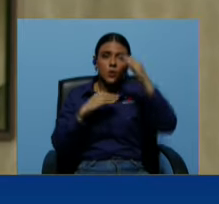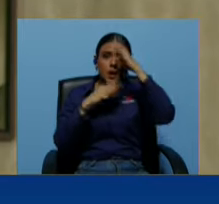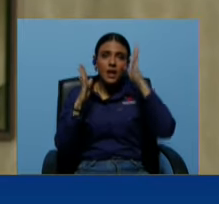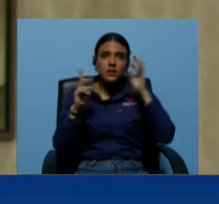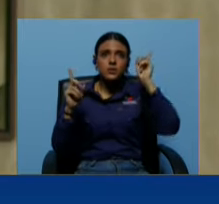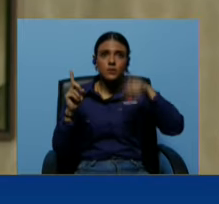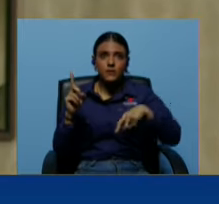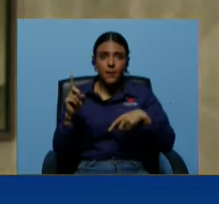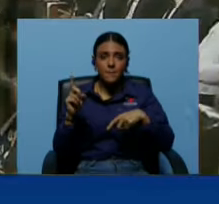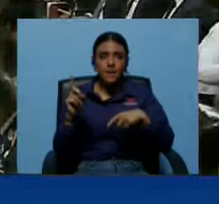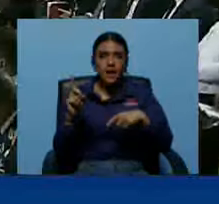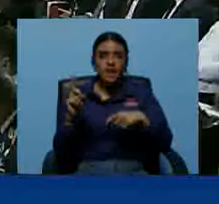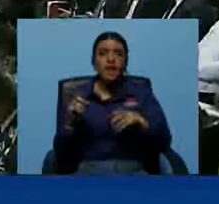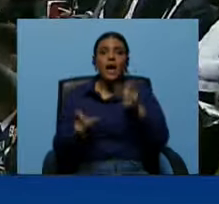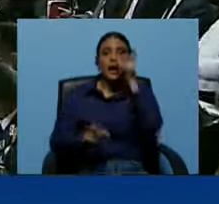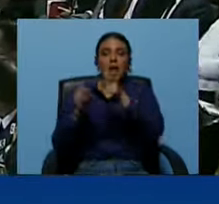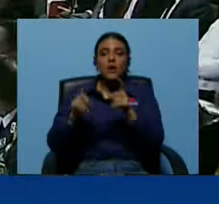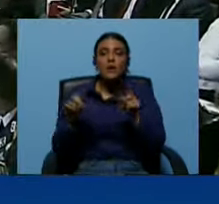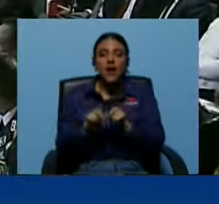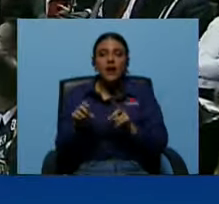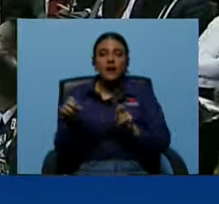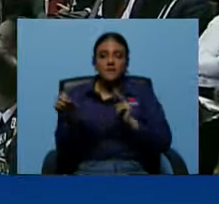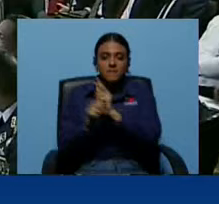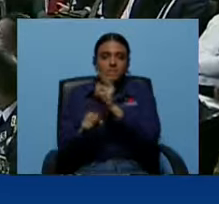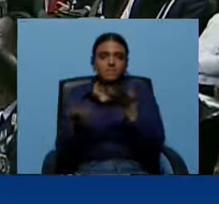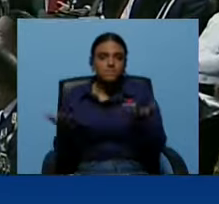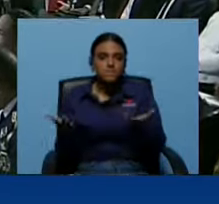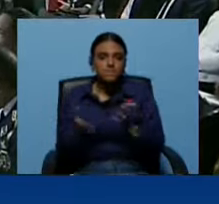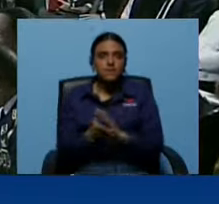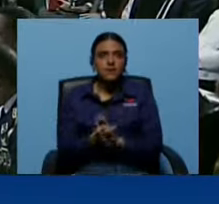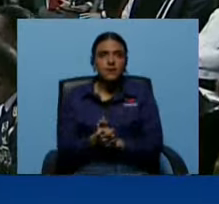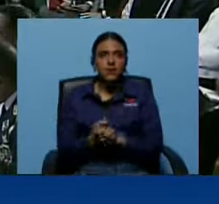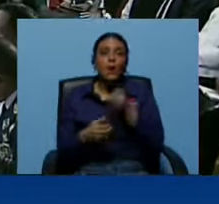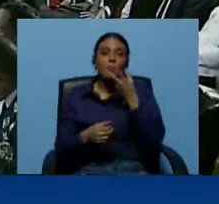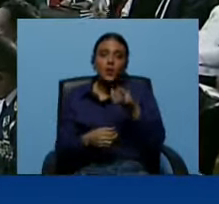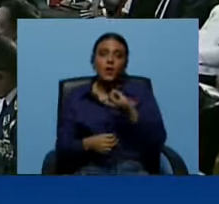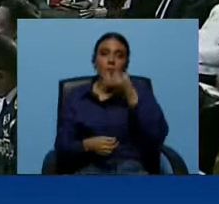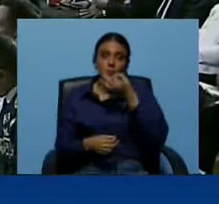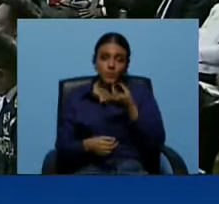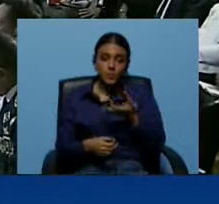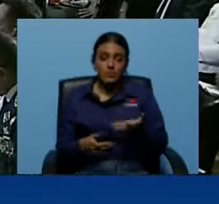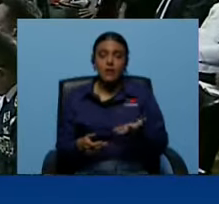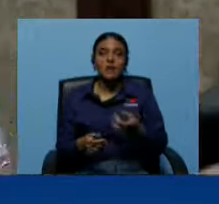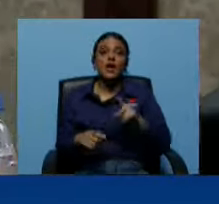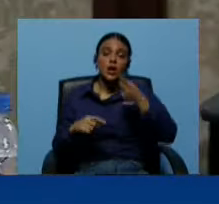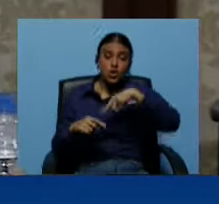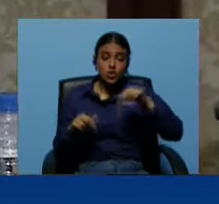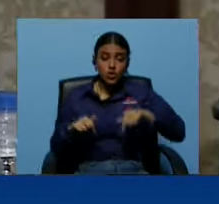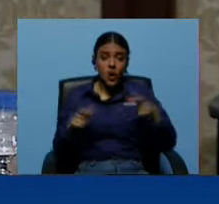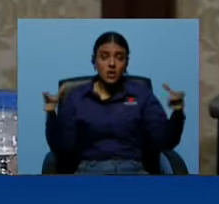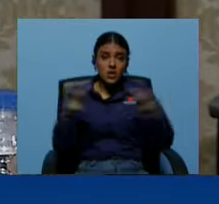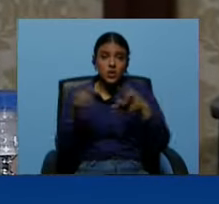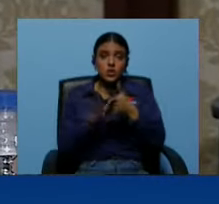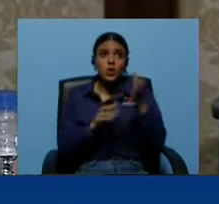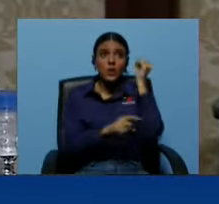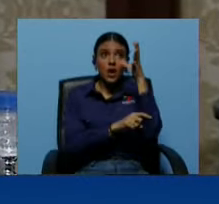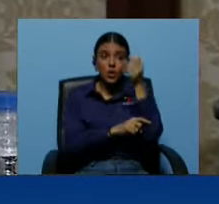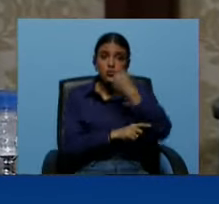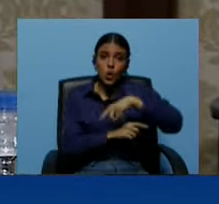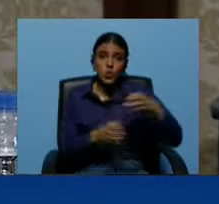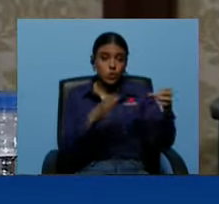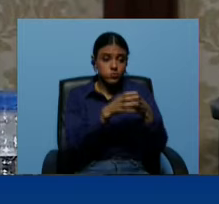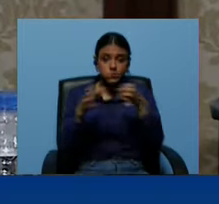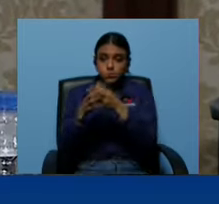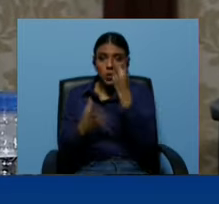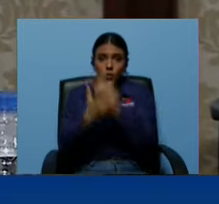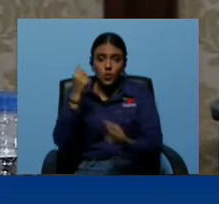a las víctimas. Gracias. Adelante. Bueno, justamente en el Consejo de Estado conjunto al Consejo de Defensa que usted